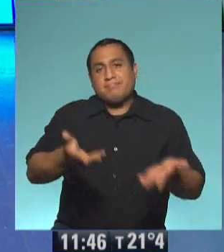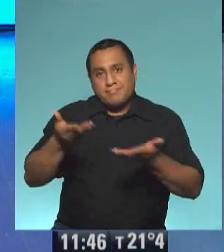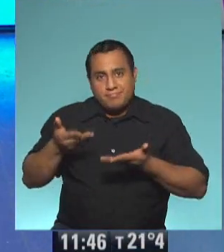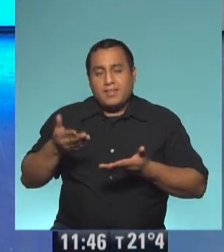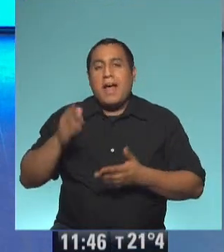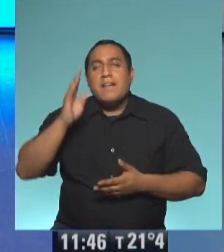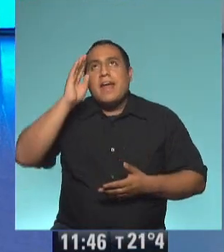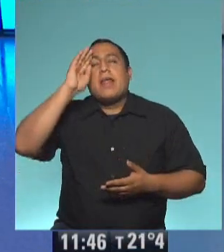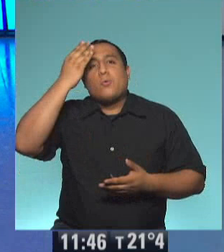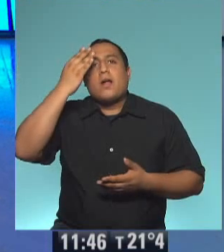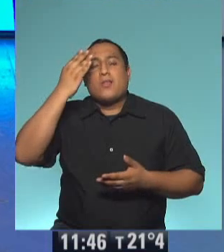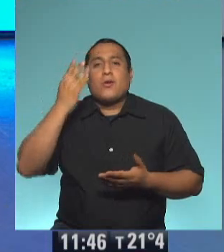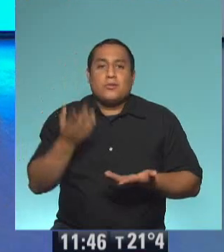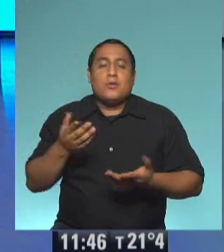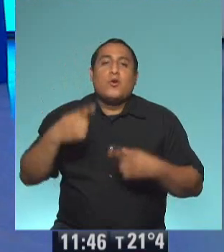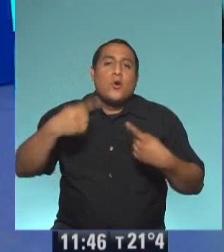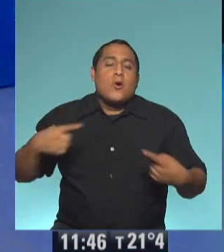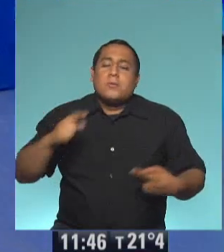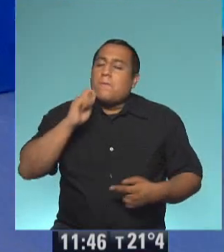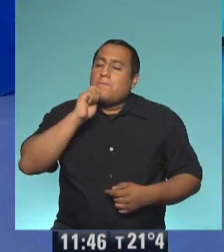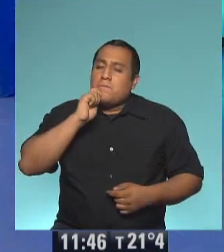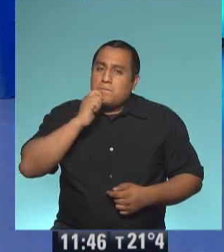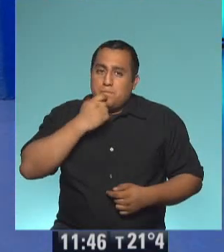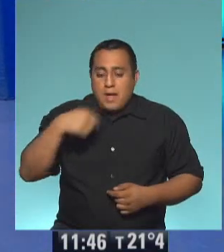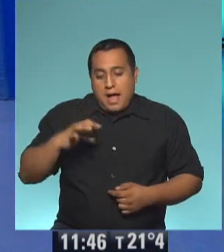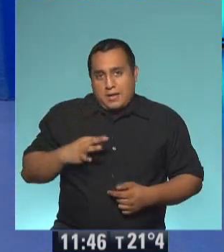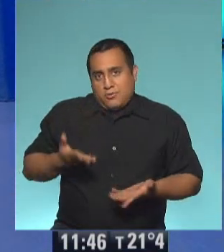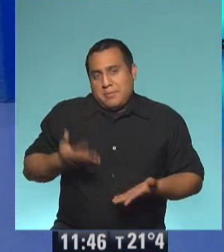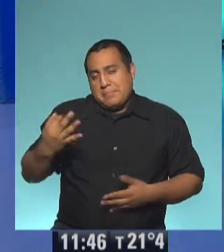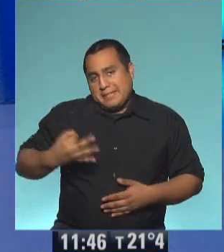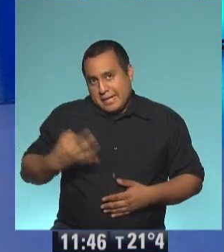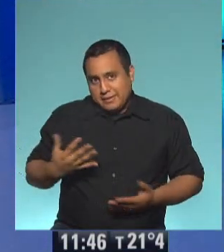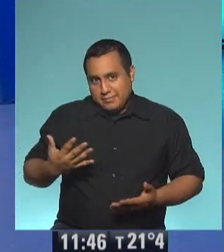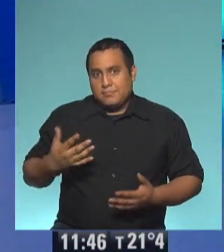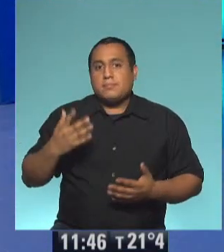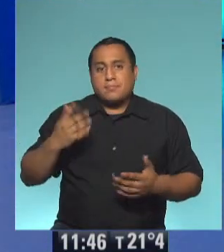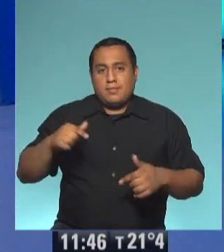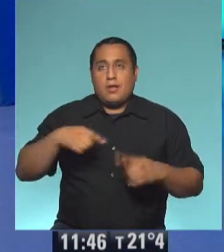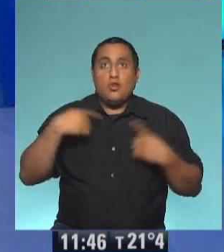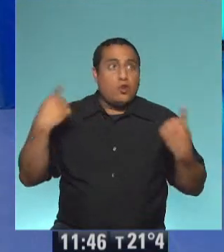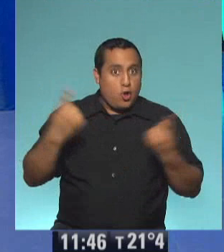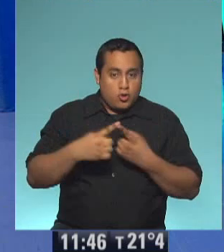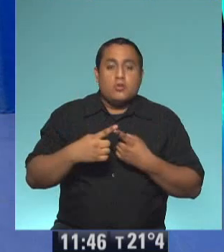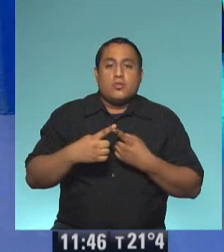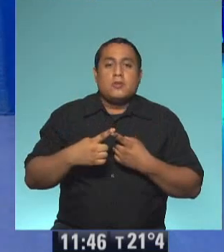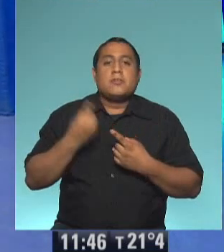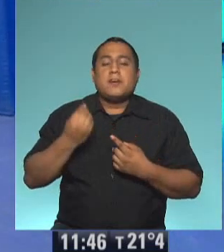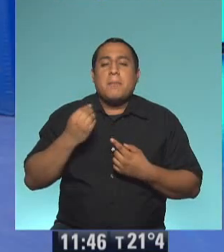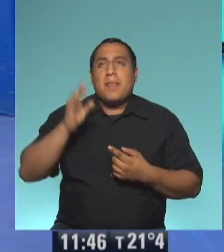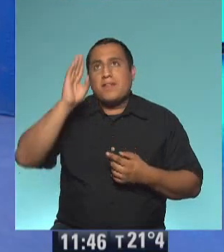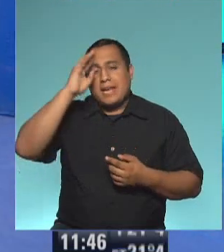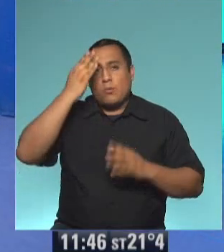juntar recuerdos y cosas lindas que pasaron en este año tan especial. Y para eso vamos a construir entre todas y todos las memorias